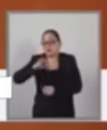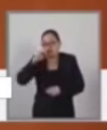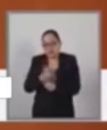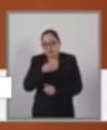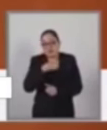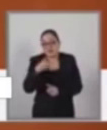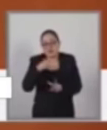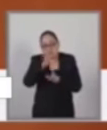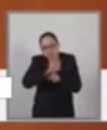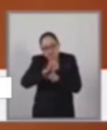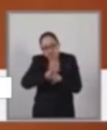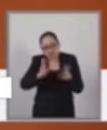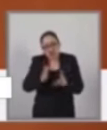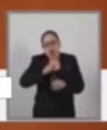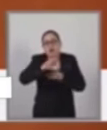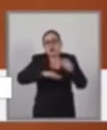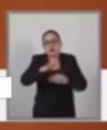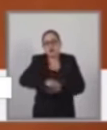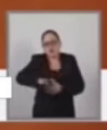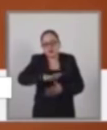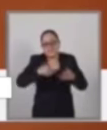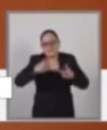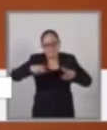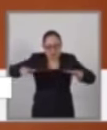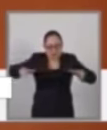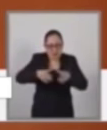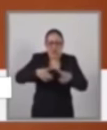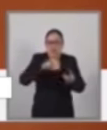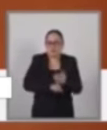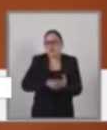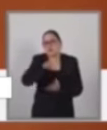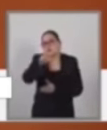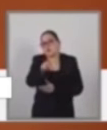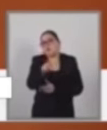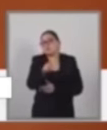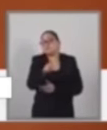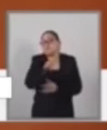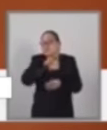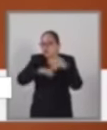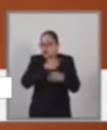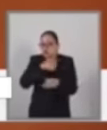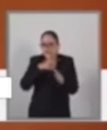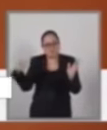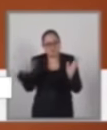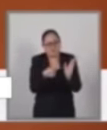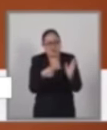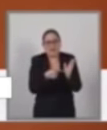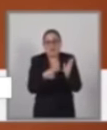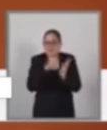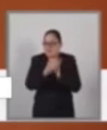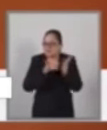es a que, inclusive en Acción Nacional, siempre marcamos una lucha enorme porque no